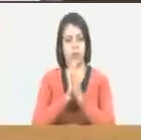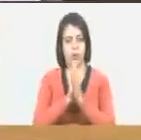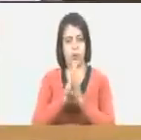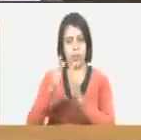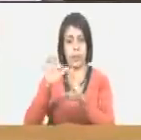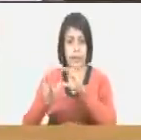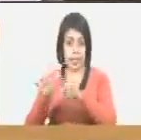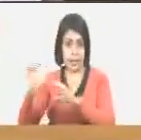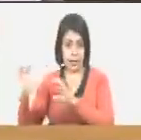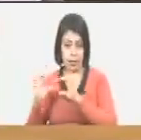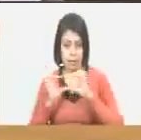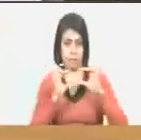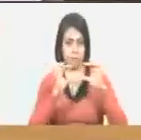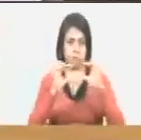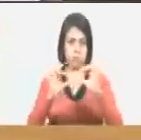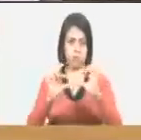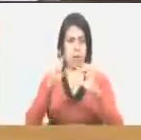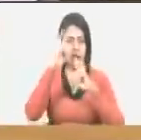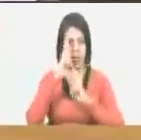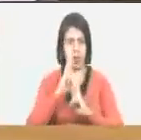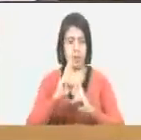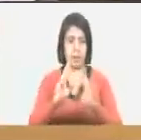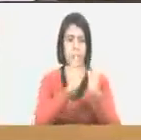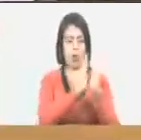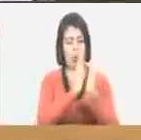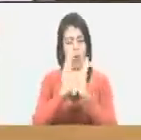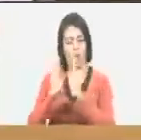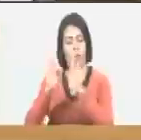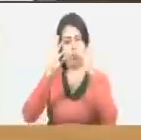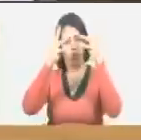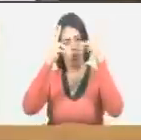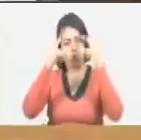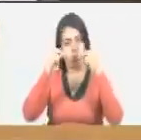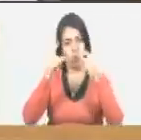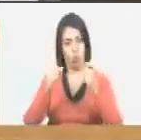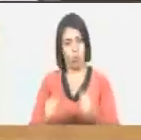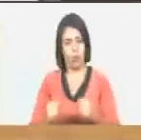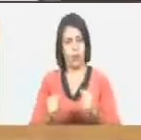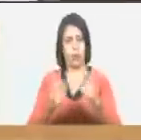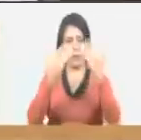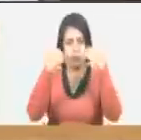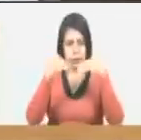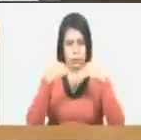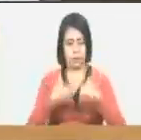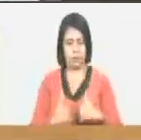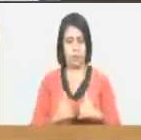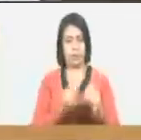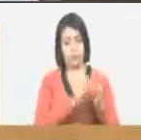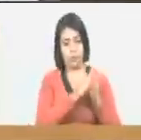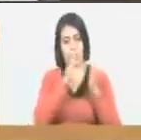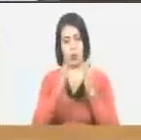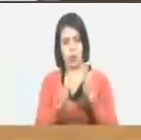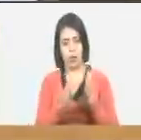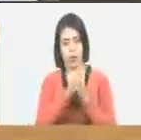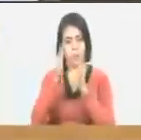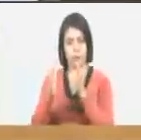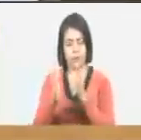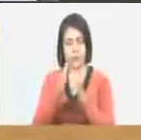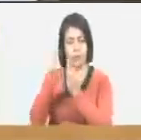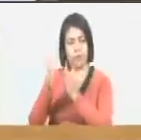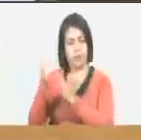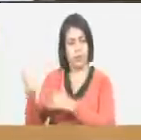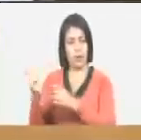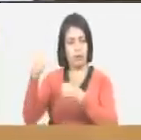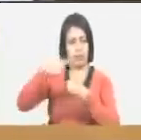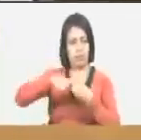ciudadana secretaria, a los efectos de respetar el orden numérico, entonces síganse leyendo los siguientes artículos de manera correlativa a